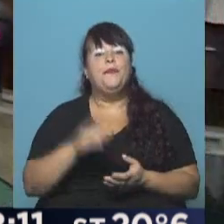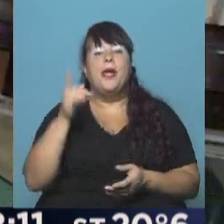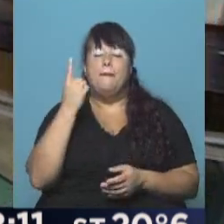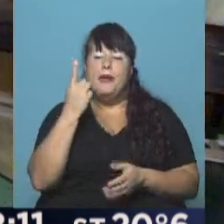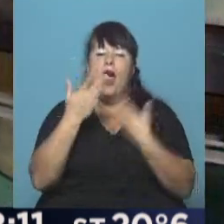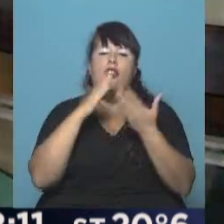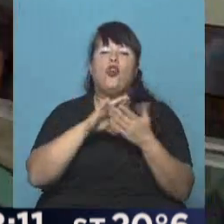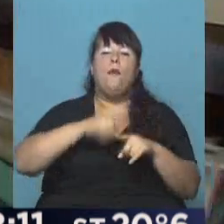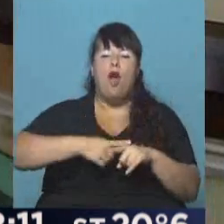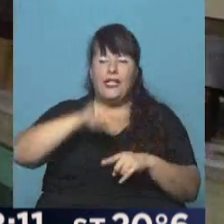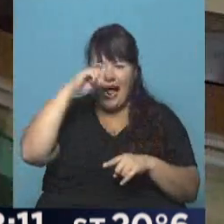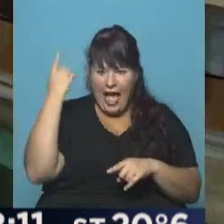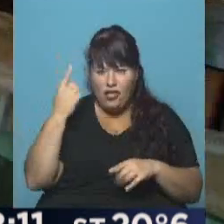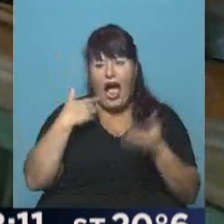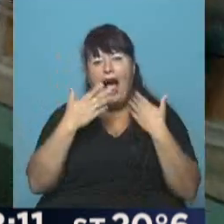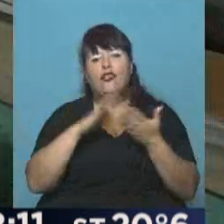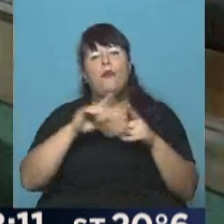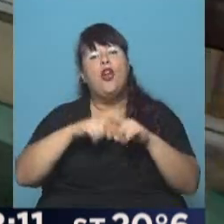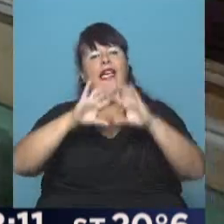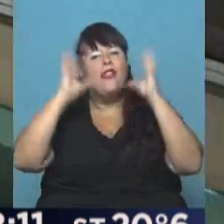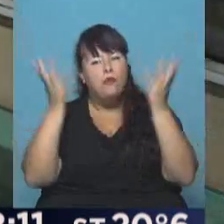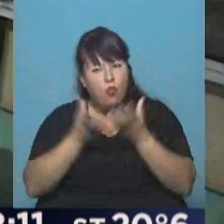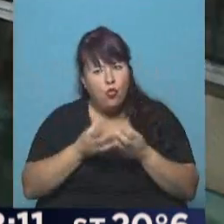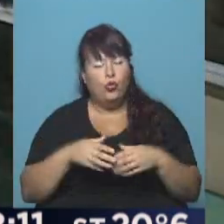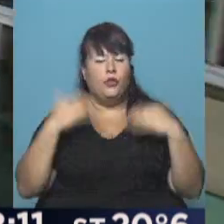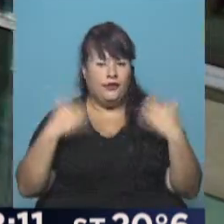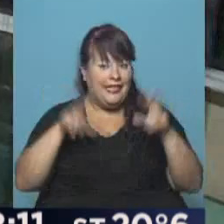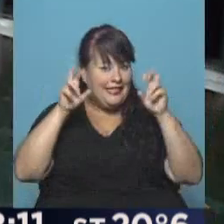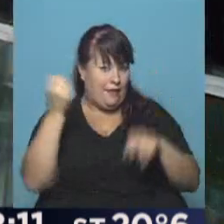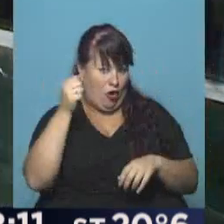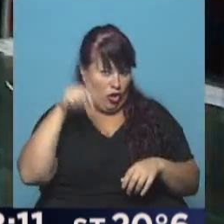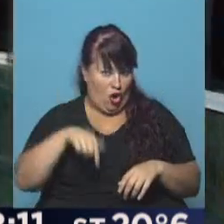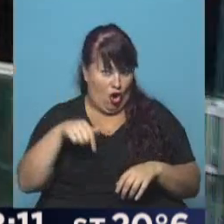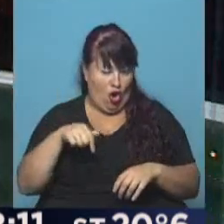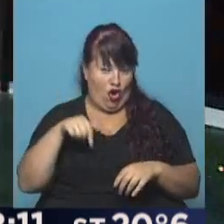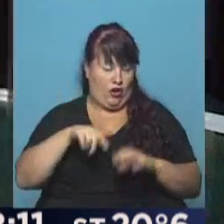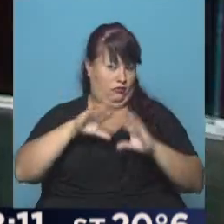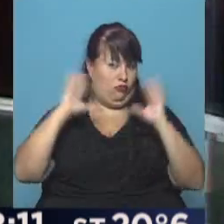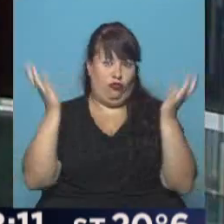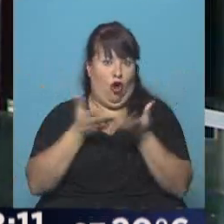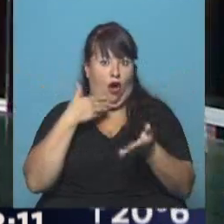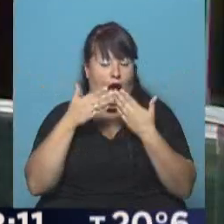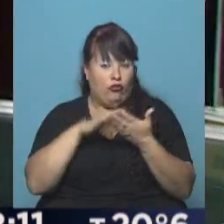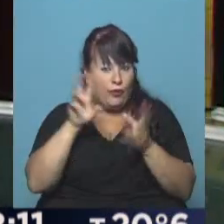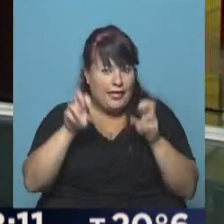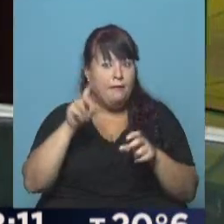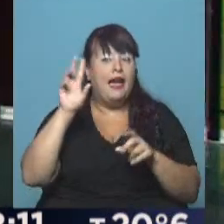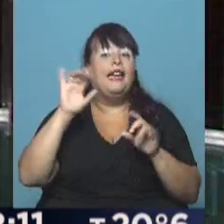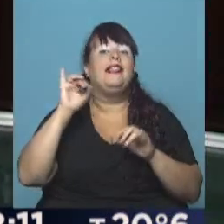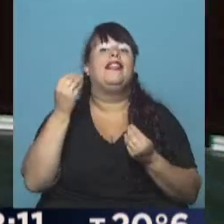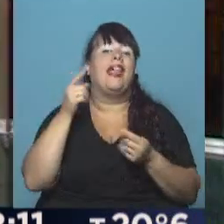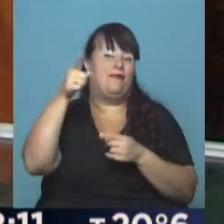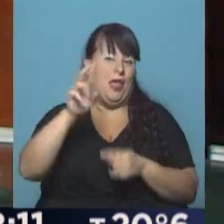antes de hablar de la política nacional hablemos de la política internacional que es el tema hoy en todos lados y la política internacional